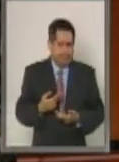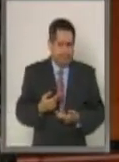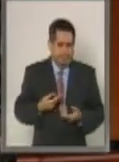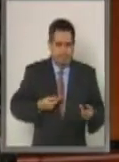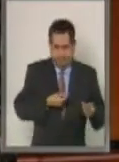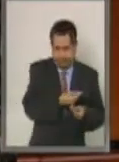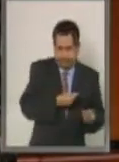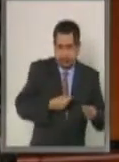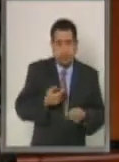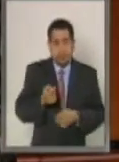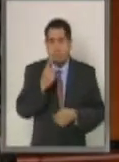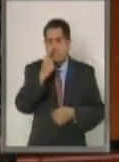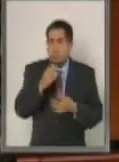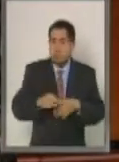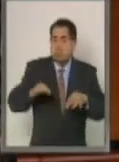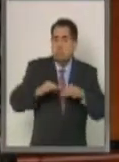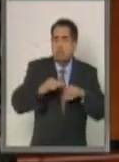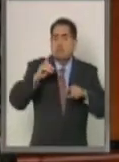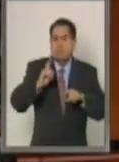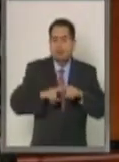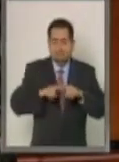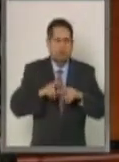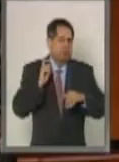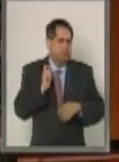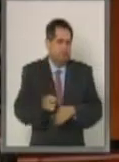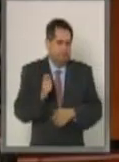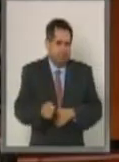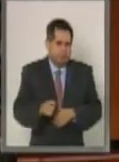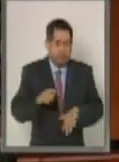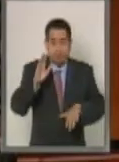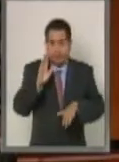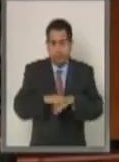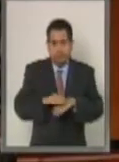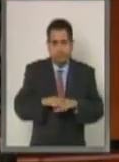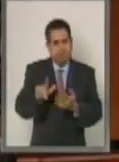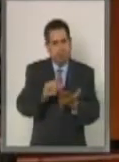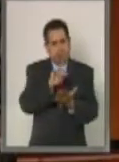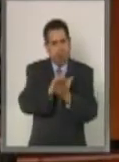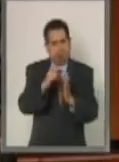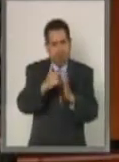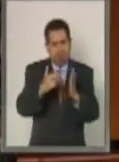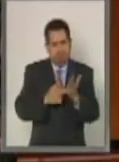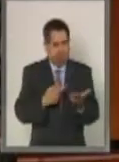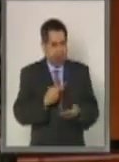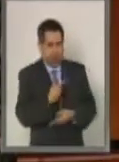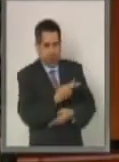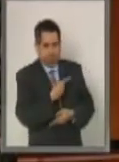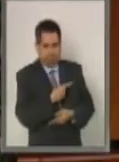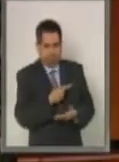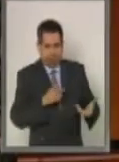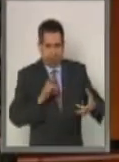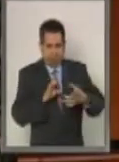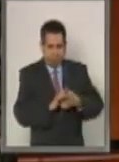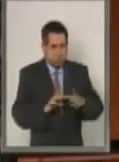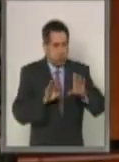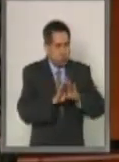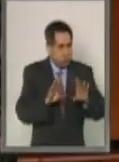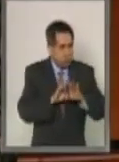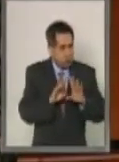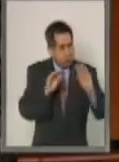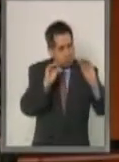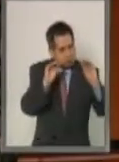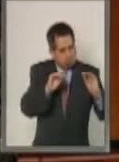primer paso es la consolidación del marco jurídico comercial entre México y